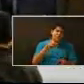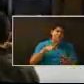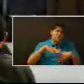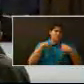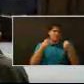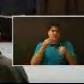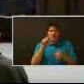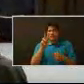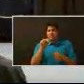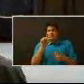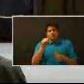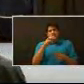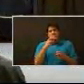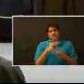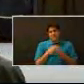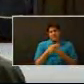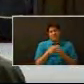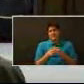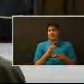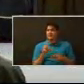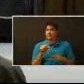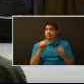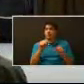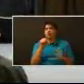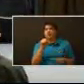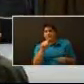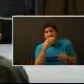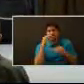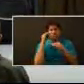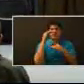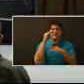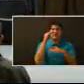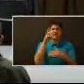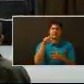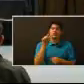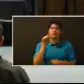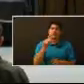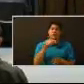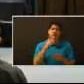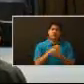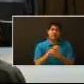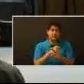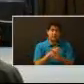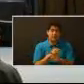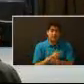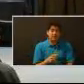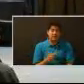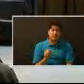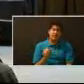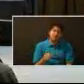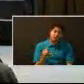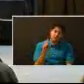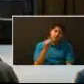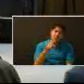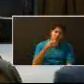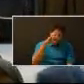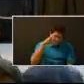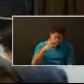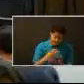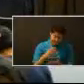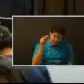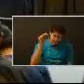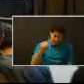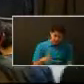en su dificultad, no en su limitación, no en su problema, sino que usted crea hoy a